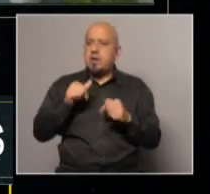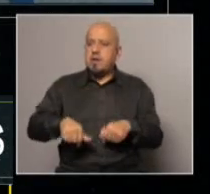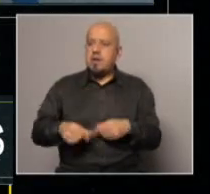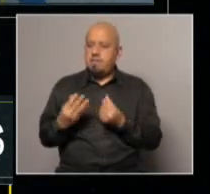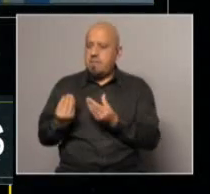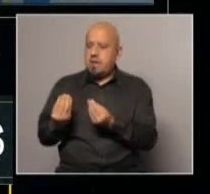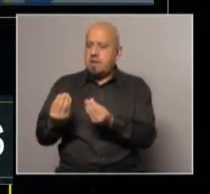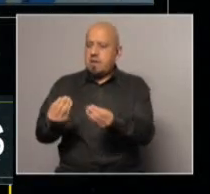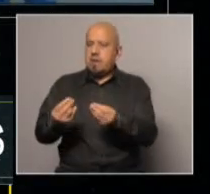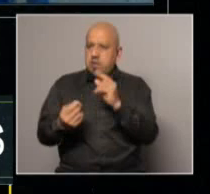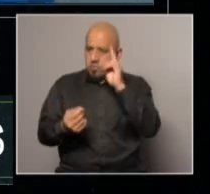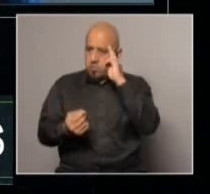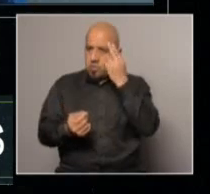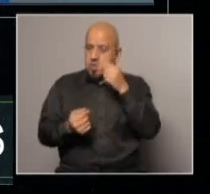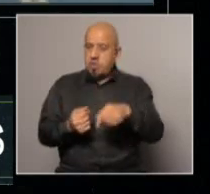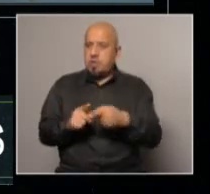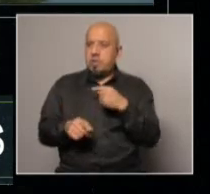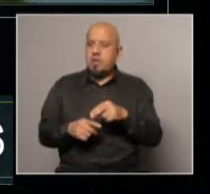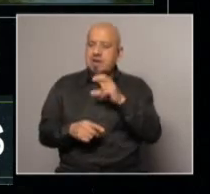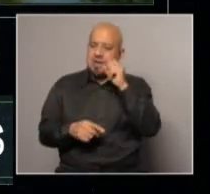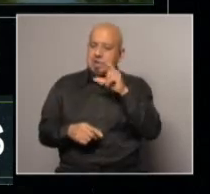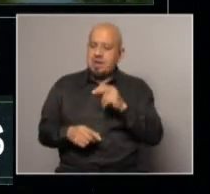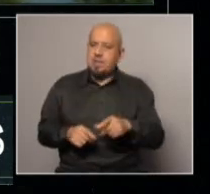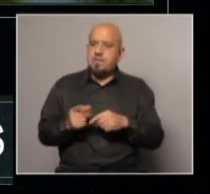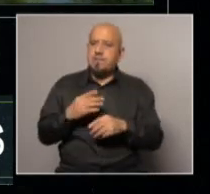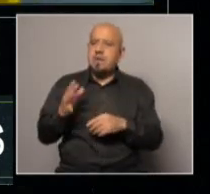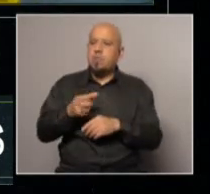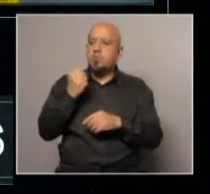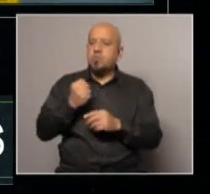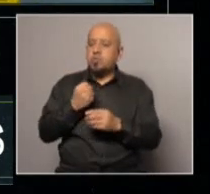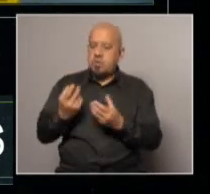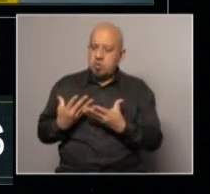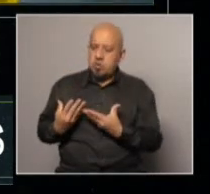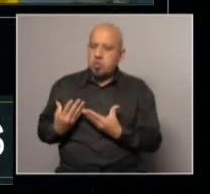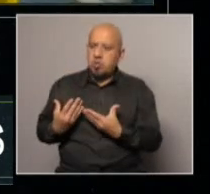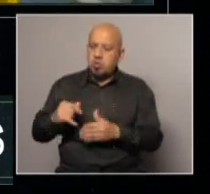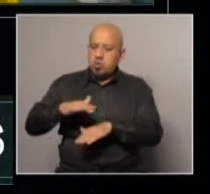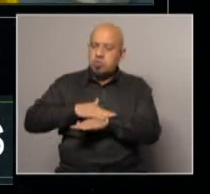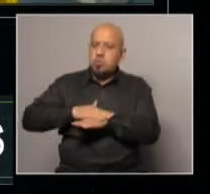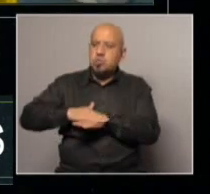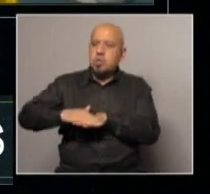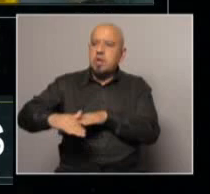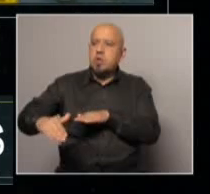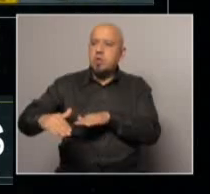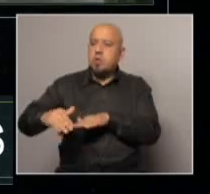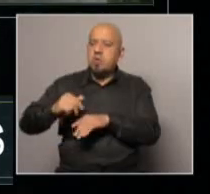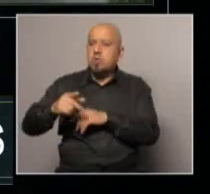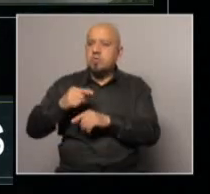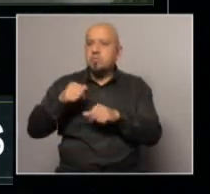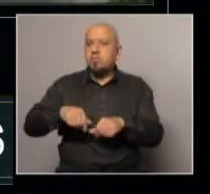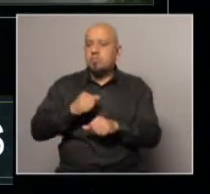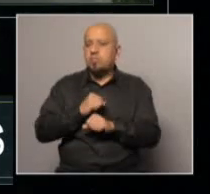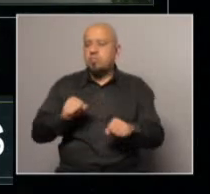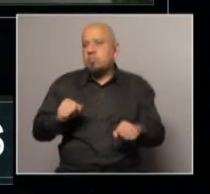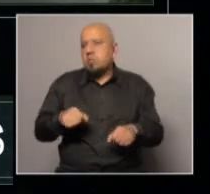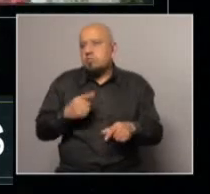Uruguay que han sido criticadas por, digamos, el abuso que se puede hacer de los suelos. En el caso de que el país empiece a plantar cáñamo de